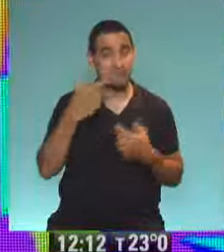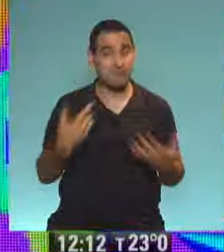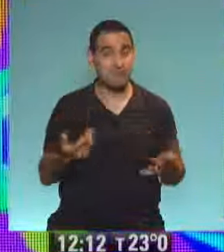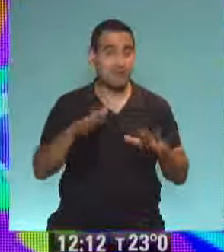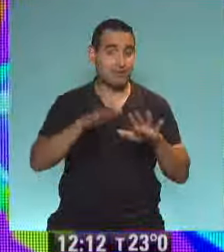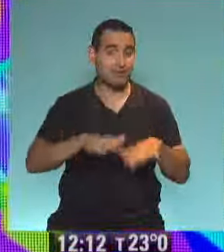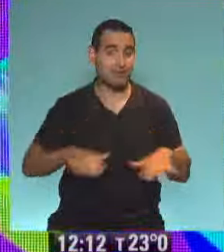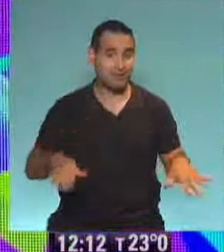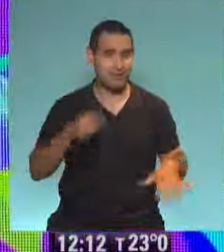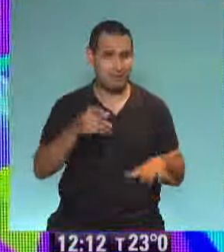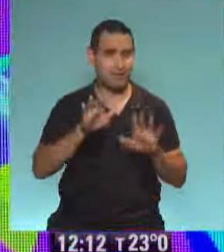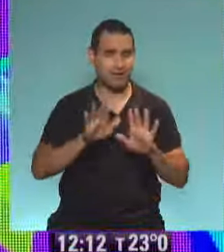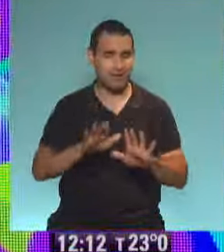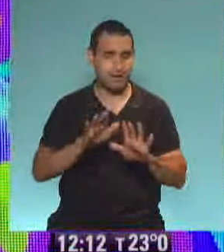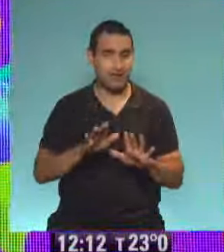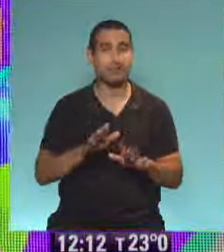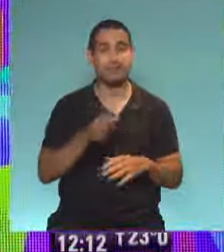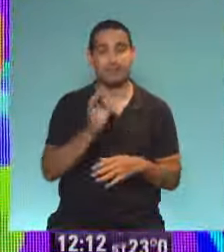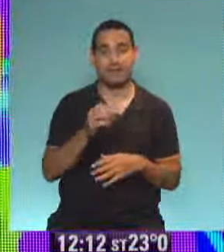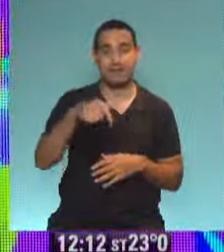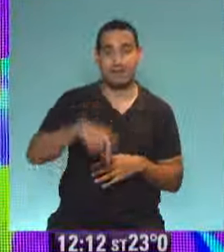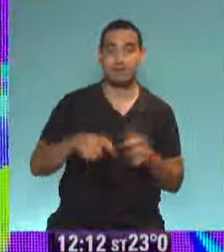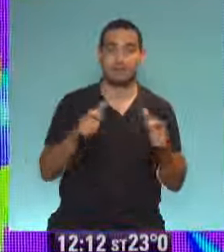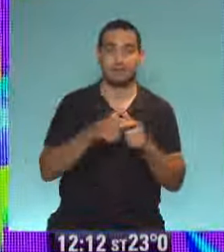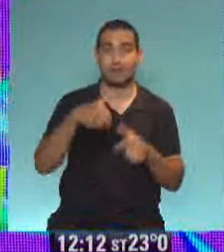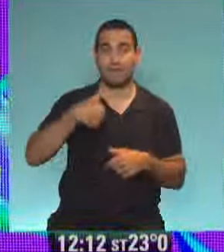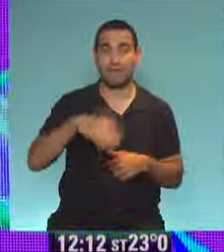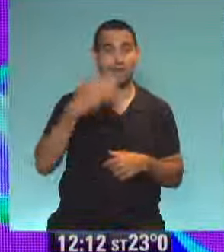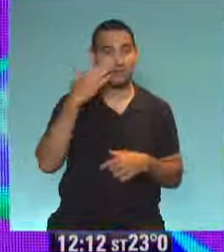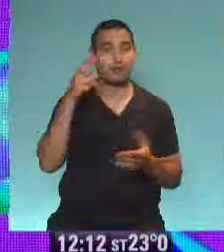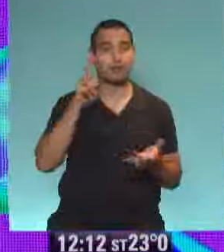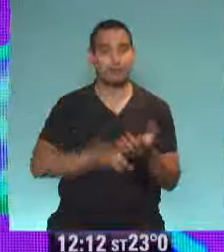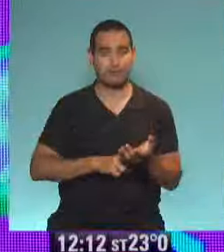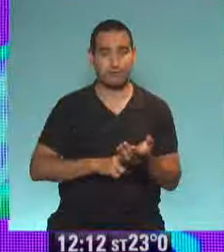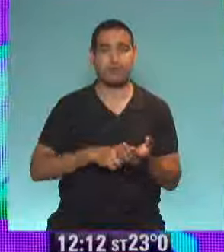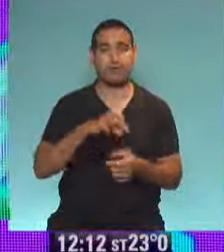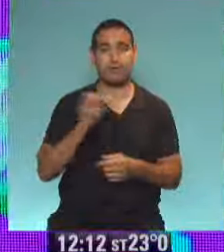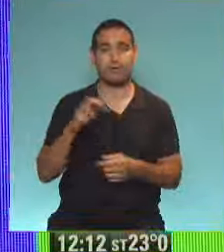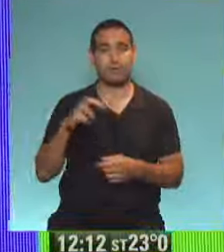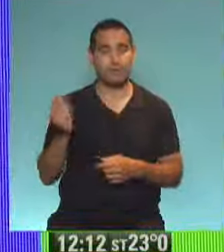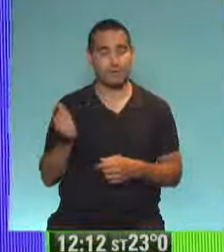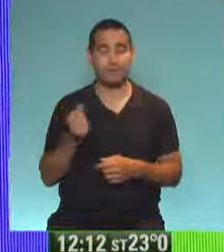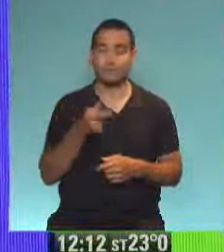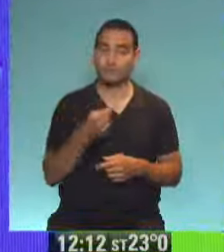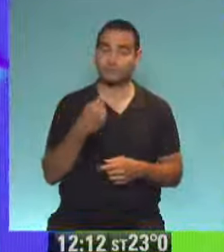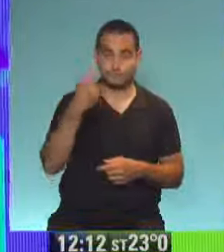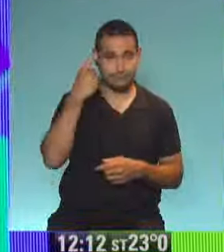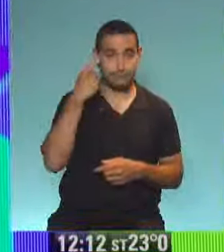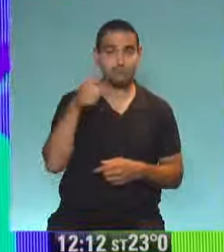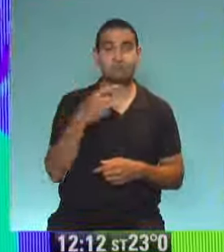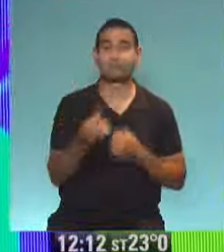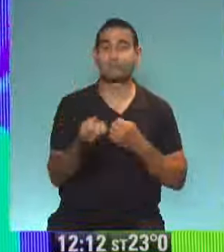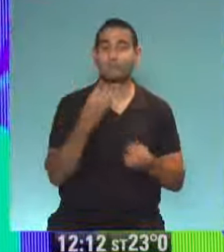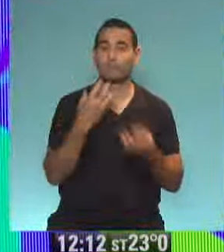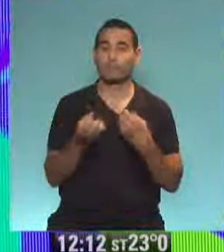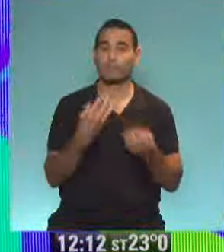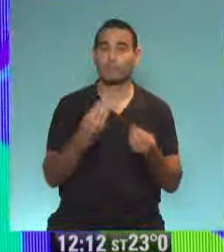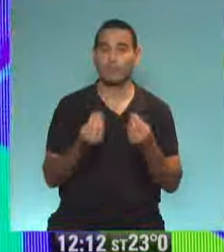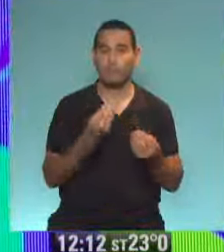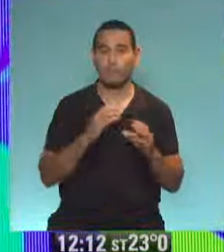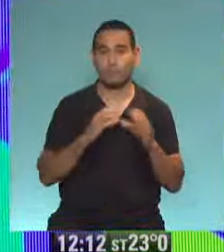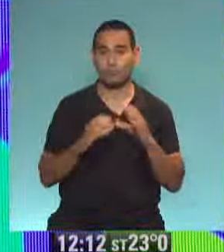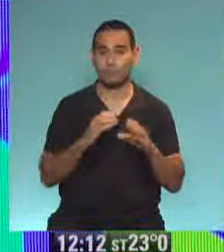chicas ahí quédense y saben que este programa se repite a las 17 horas por Canal Pacapaca. Y les recordamos nuestras vías de comunicación, que en realidad son